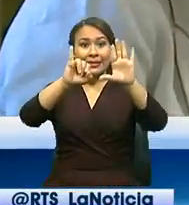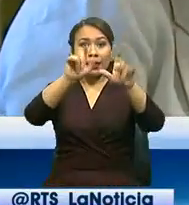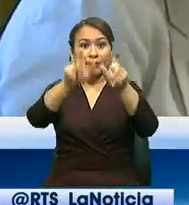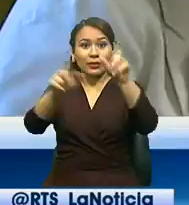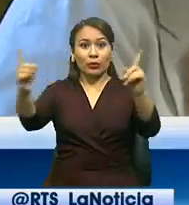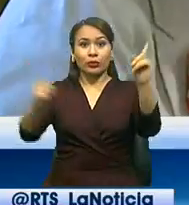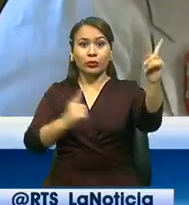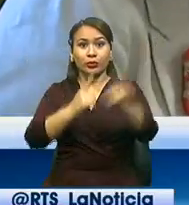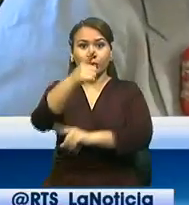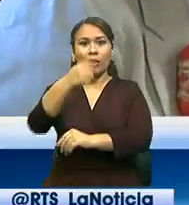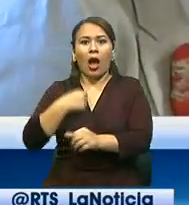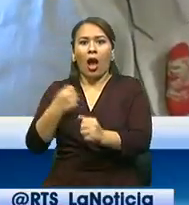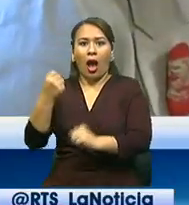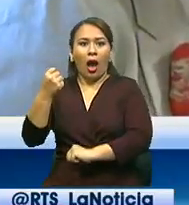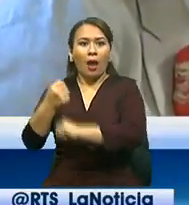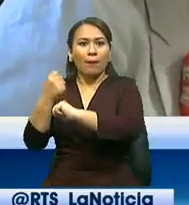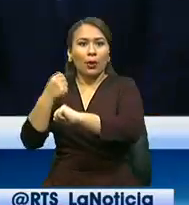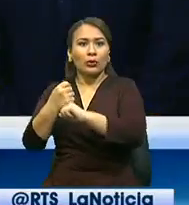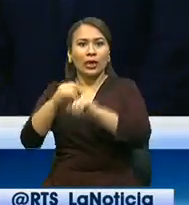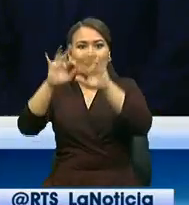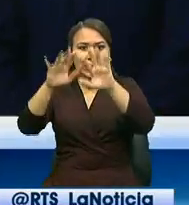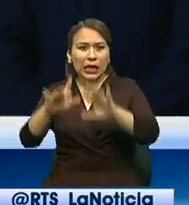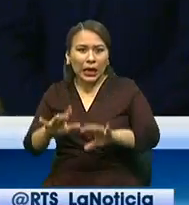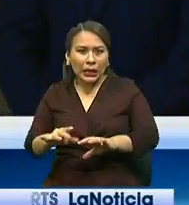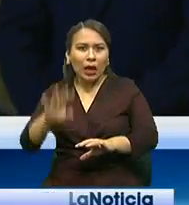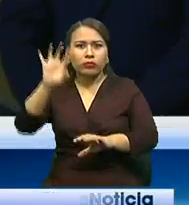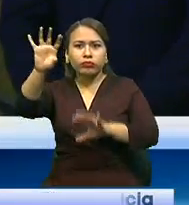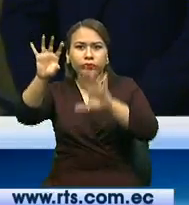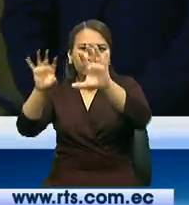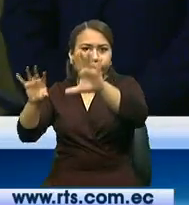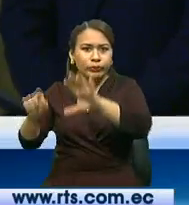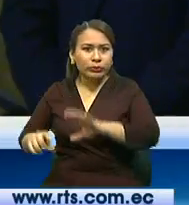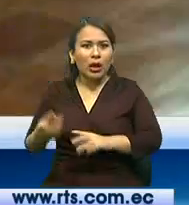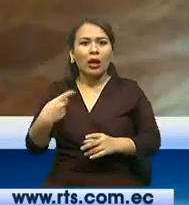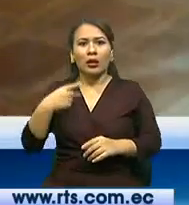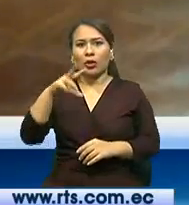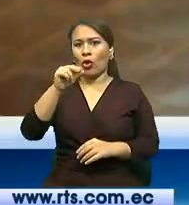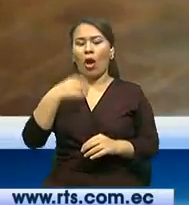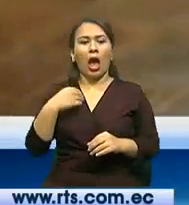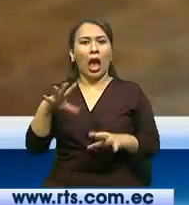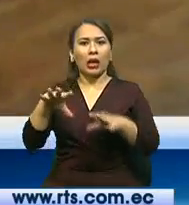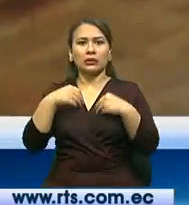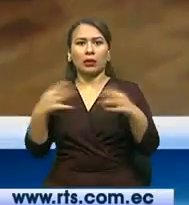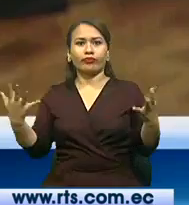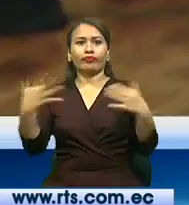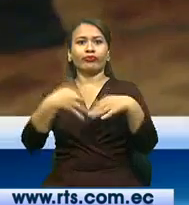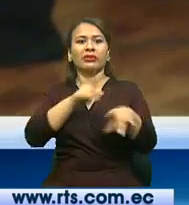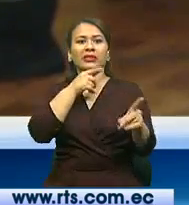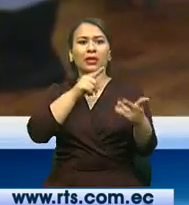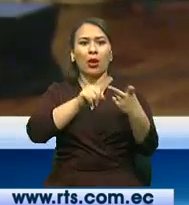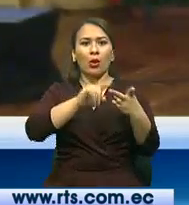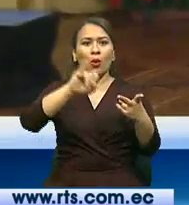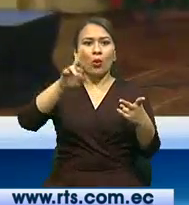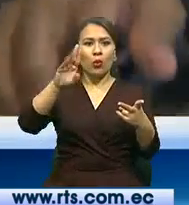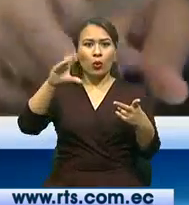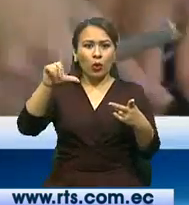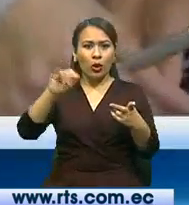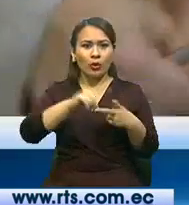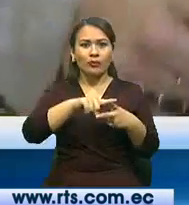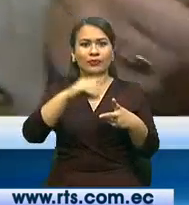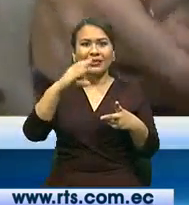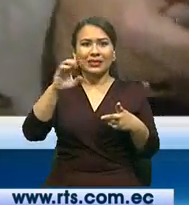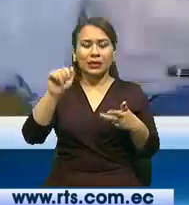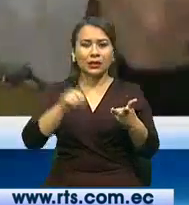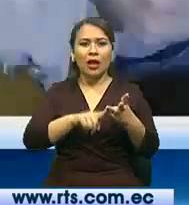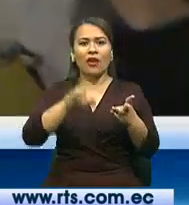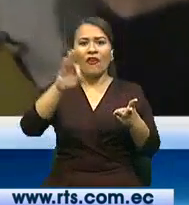civil cercanos al régimen y 3 secretarios de Estado. No aceptaron integrar el frente Julio César Trujillo, Fabián Corral ni